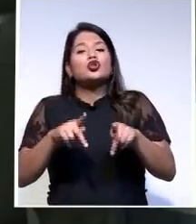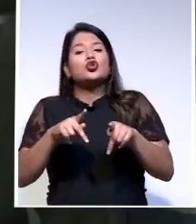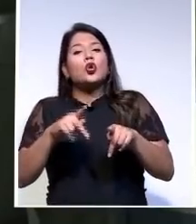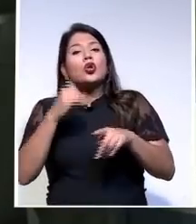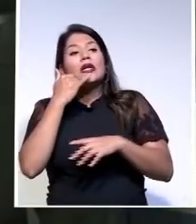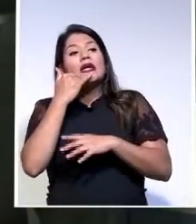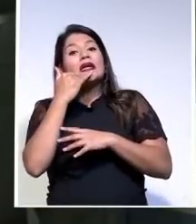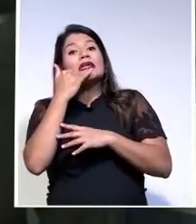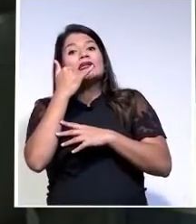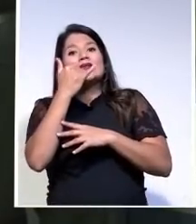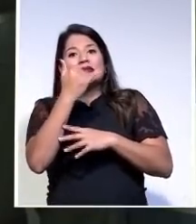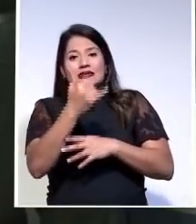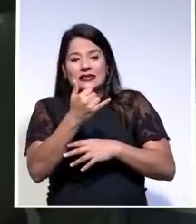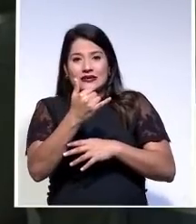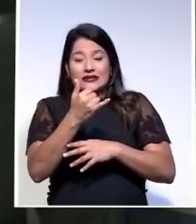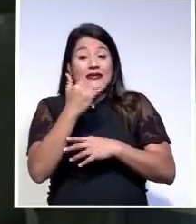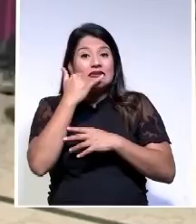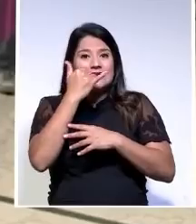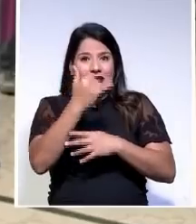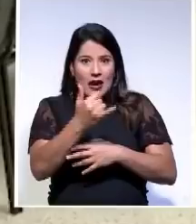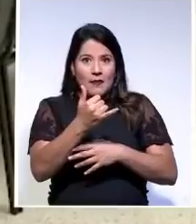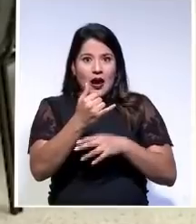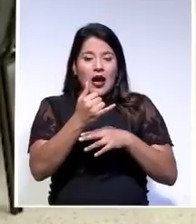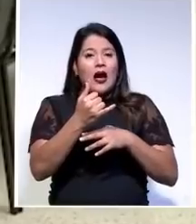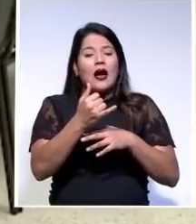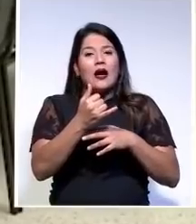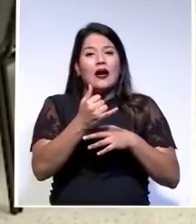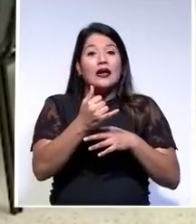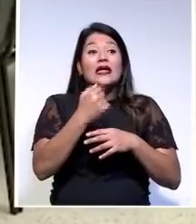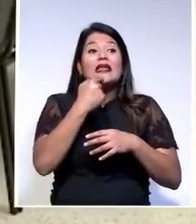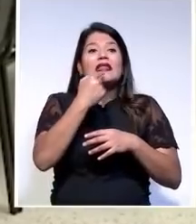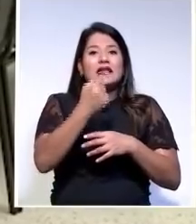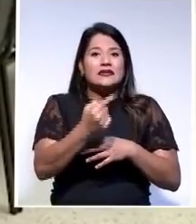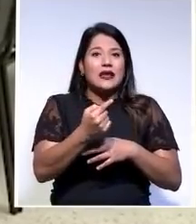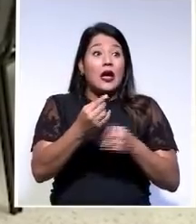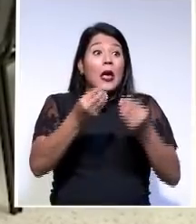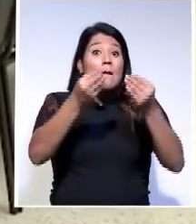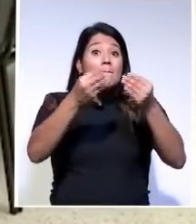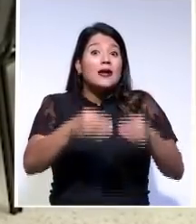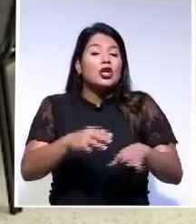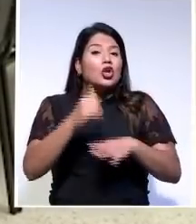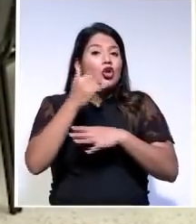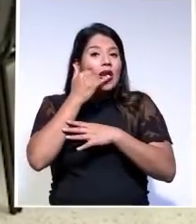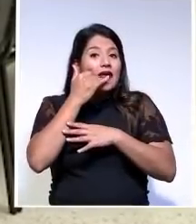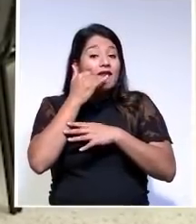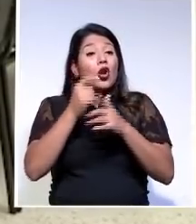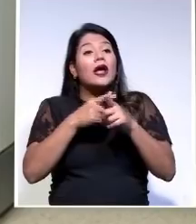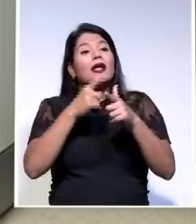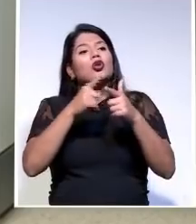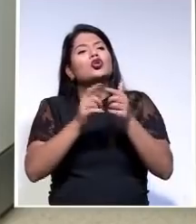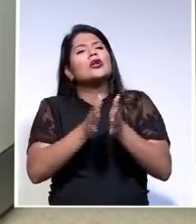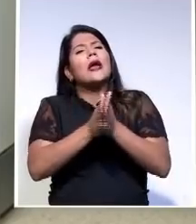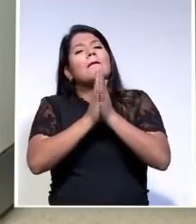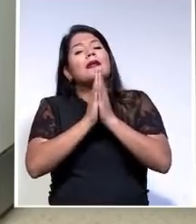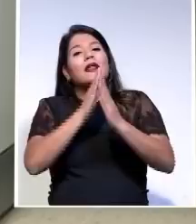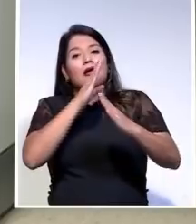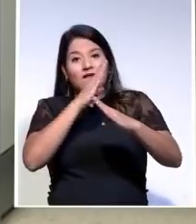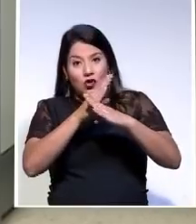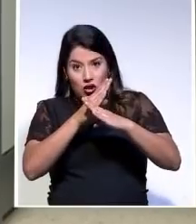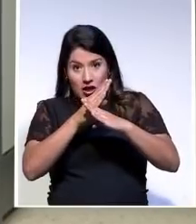con el proveedor de servicios telefónicos para informar que por algún motivo han perdido su teléfono y por ello piden bloquearlo. Luego,